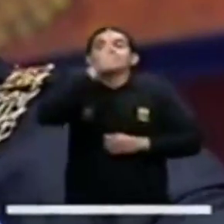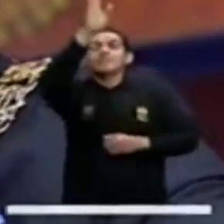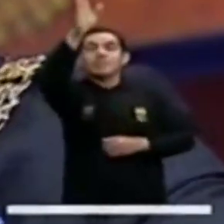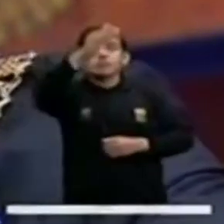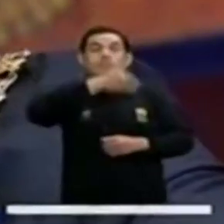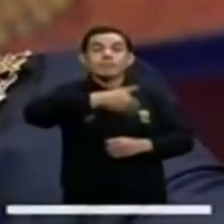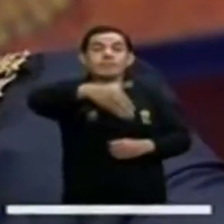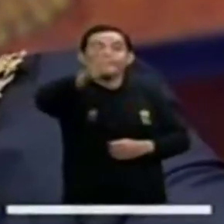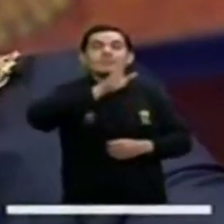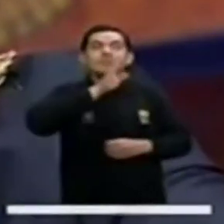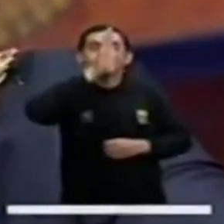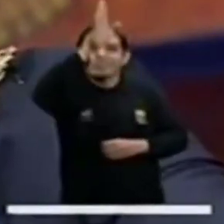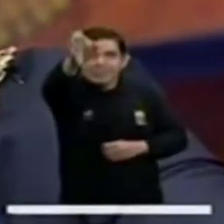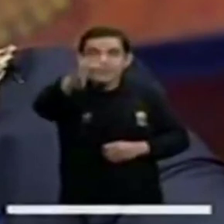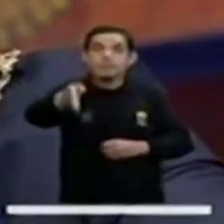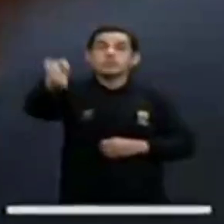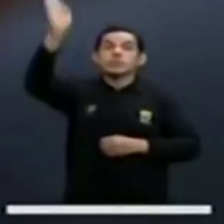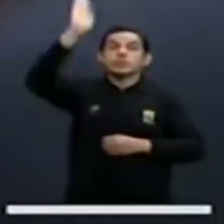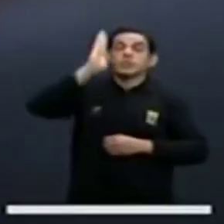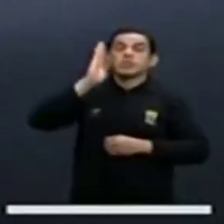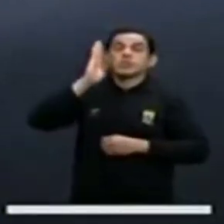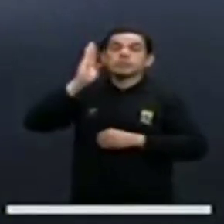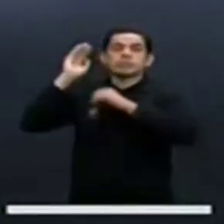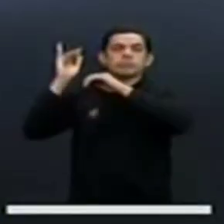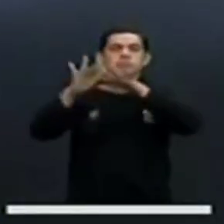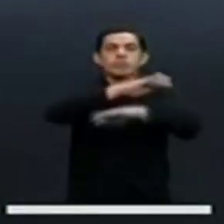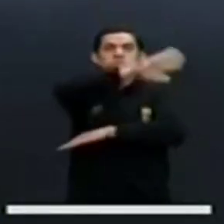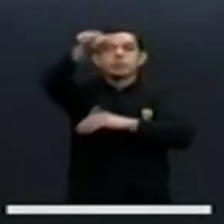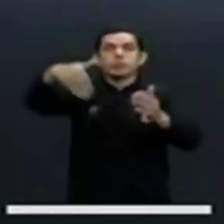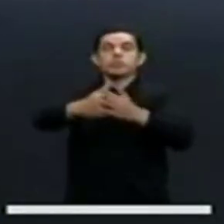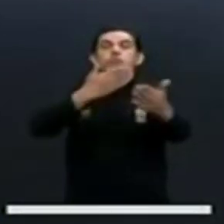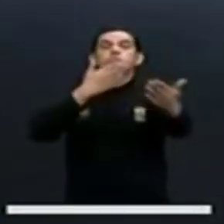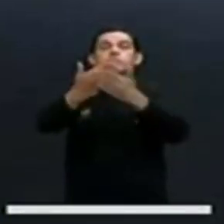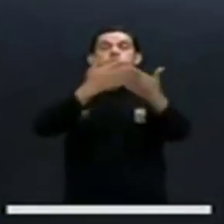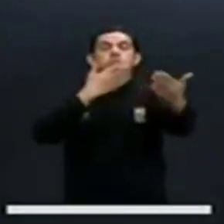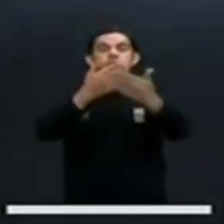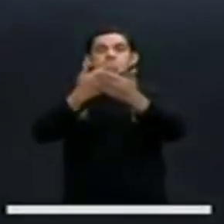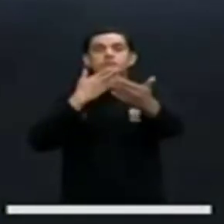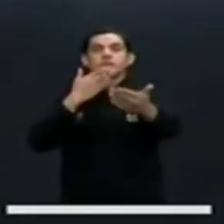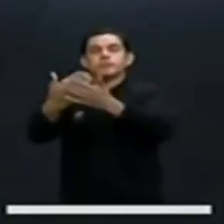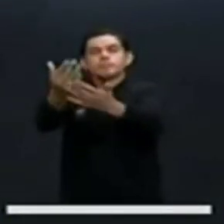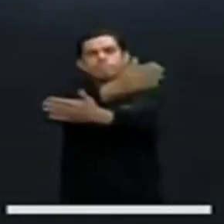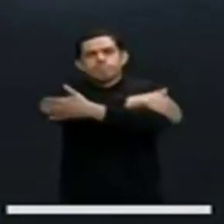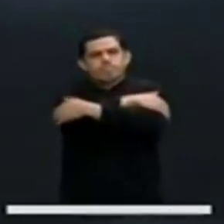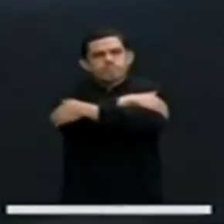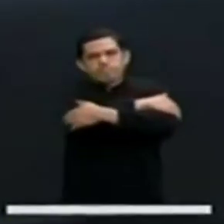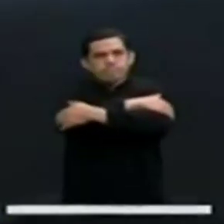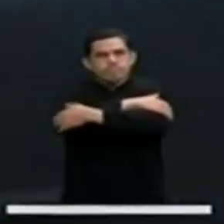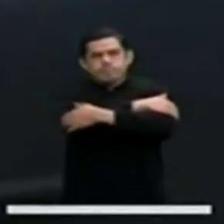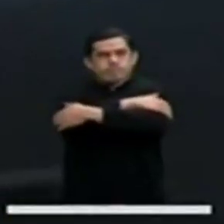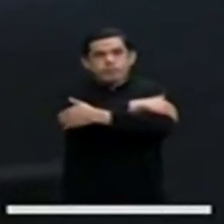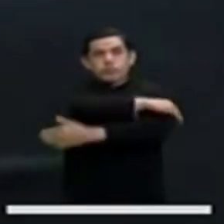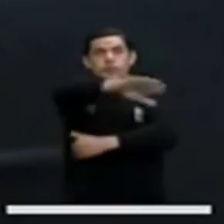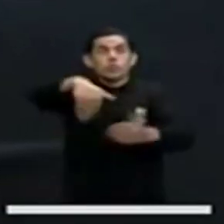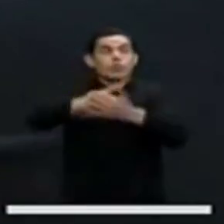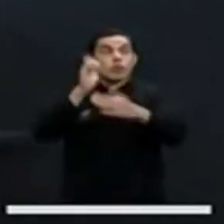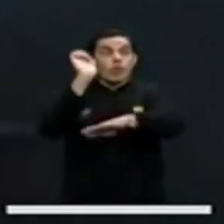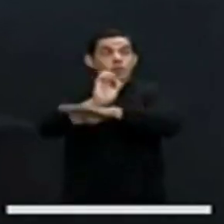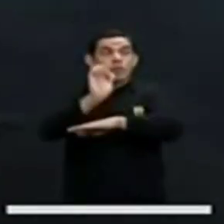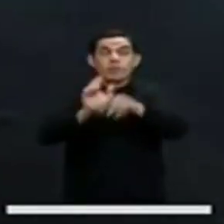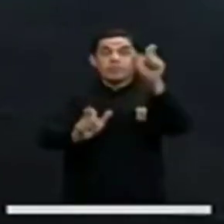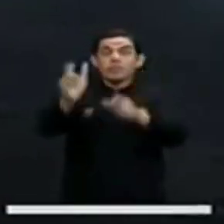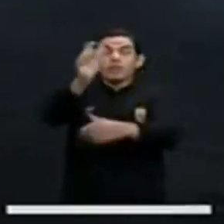siempre! ¡Que Dios nos bendiga a todos! Muchas gracias. Un abrazo a todos los ecuatorianos. Un